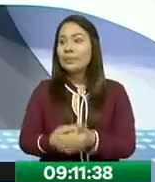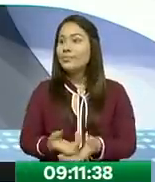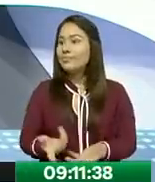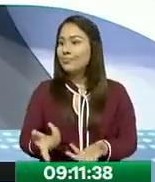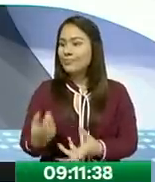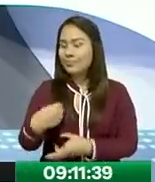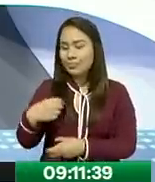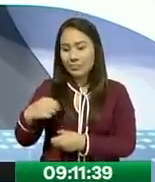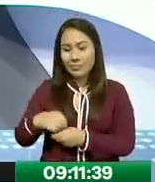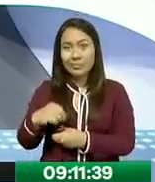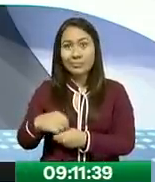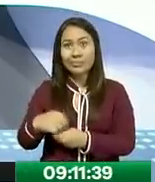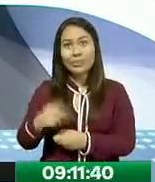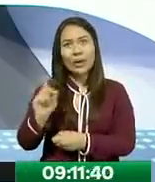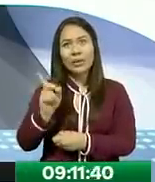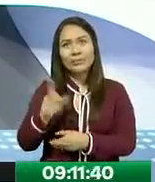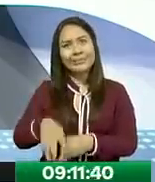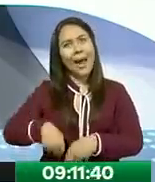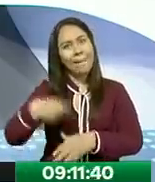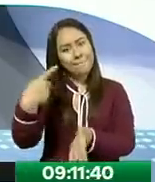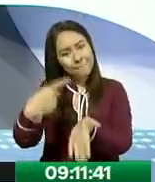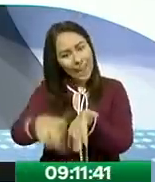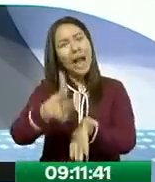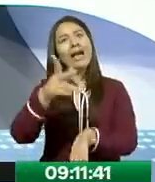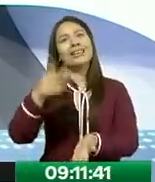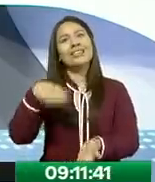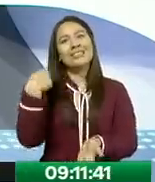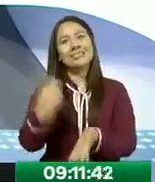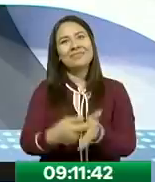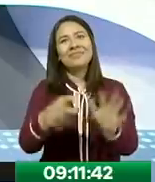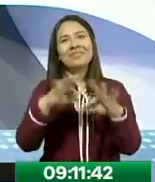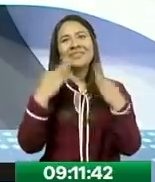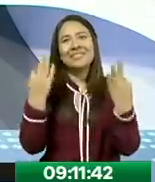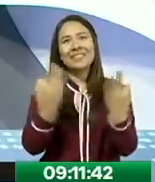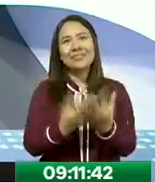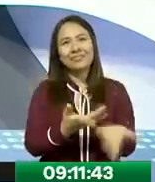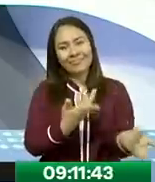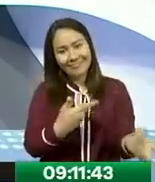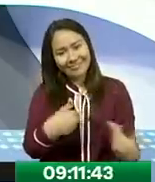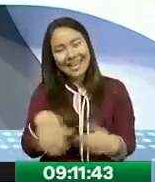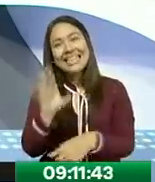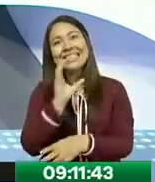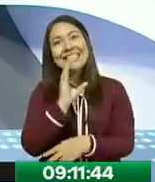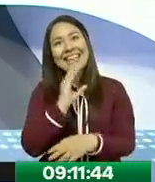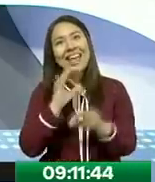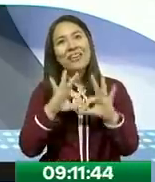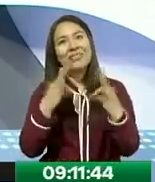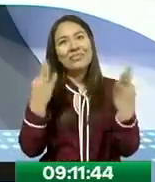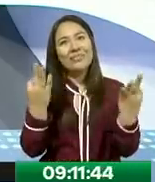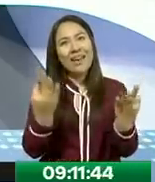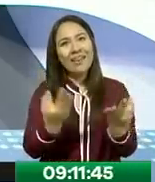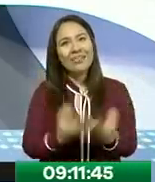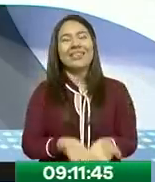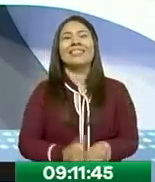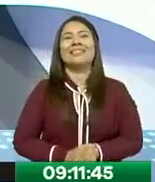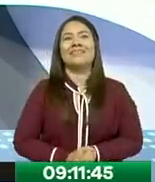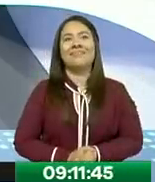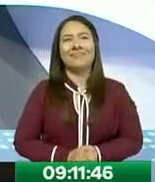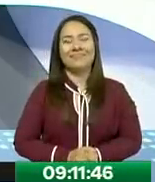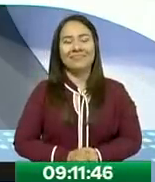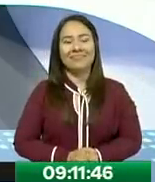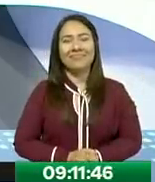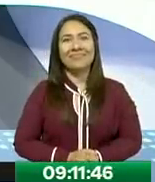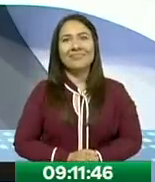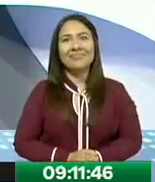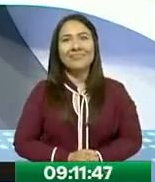la alcancía, disfrute en familia de esta cena y deje por ahí separadita su piernita de chancho. Oye,